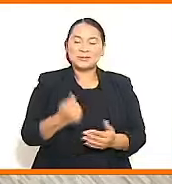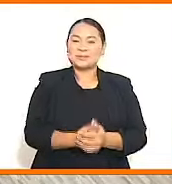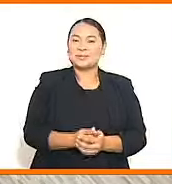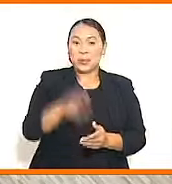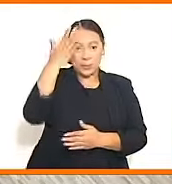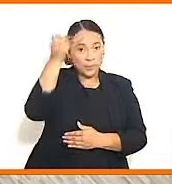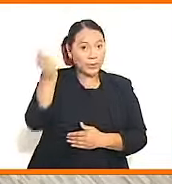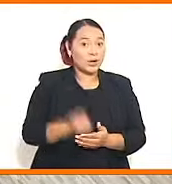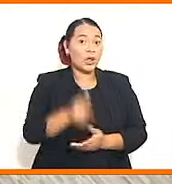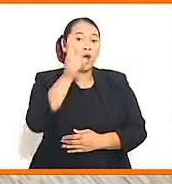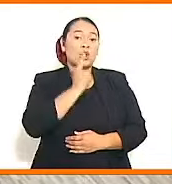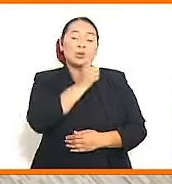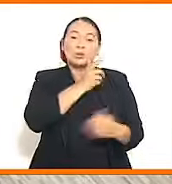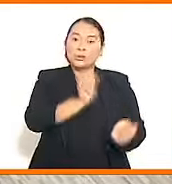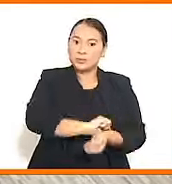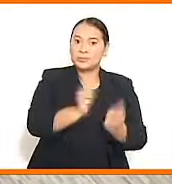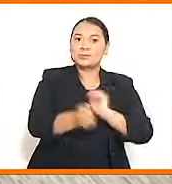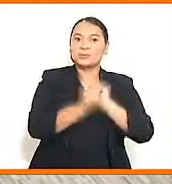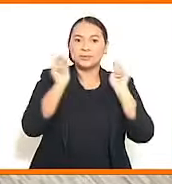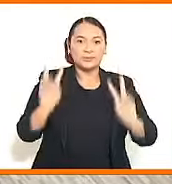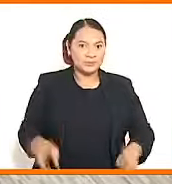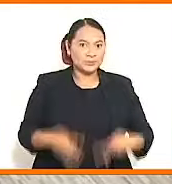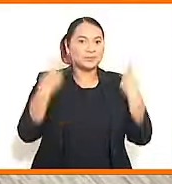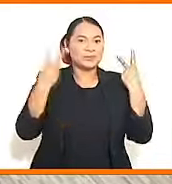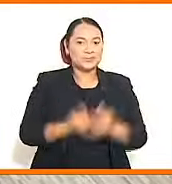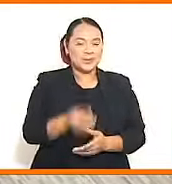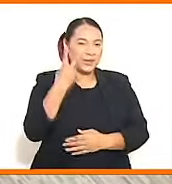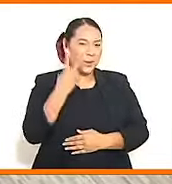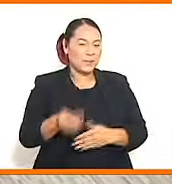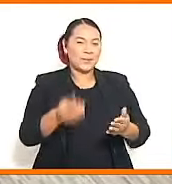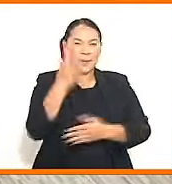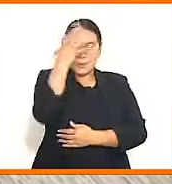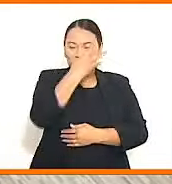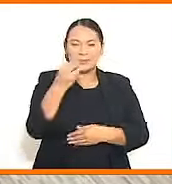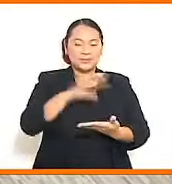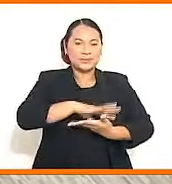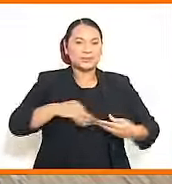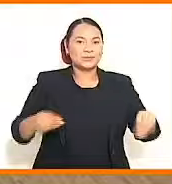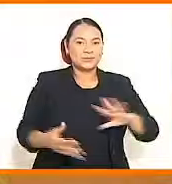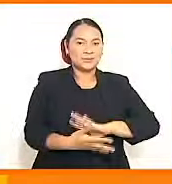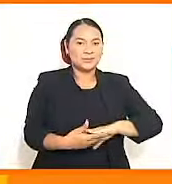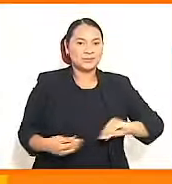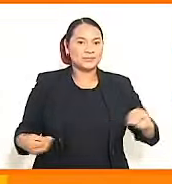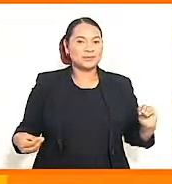ha mejorado la calidad de vida. Veamos más de esta linda historia.